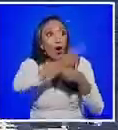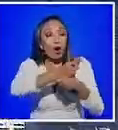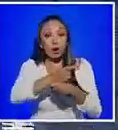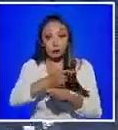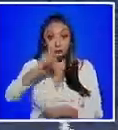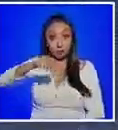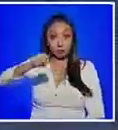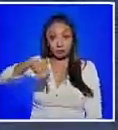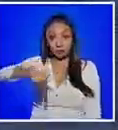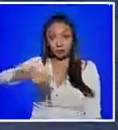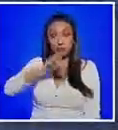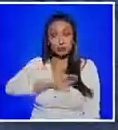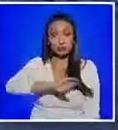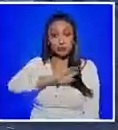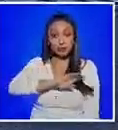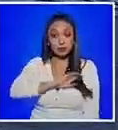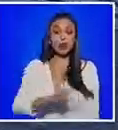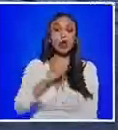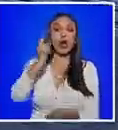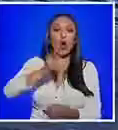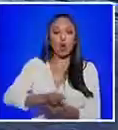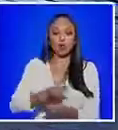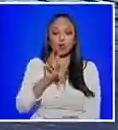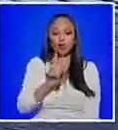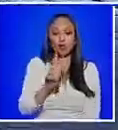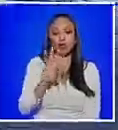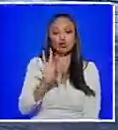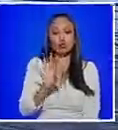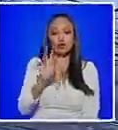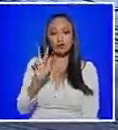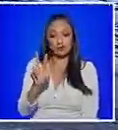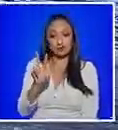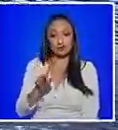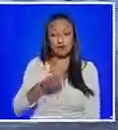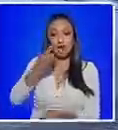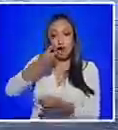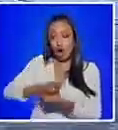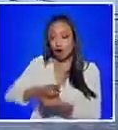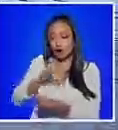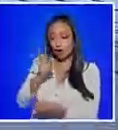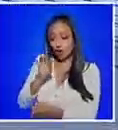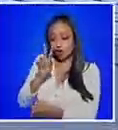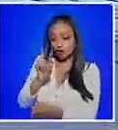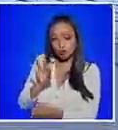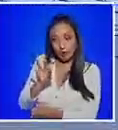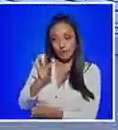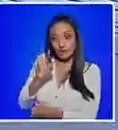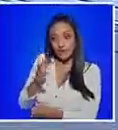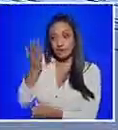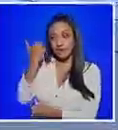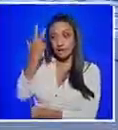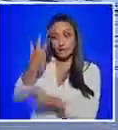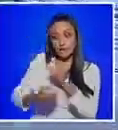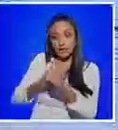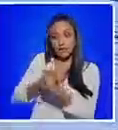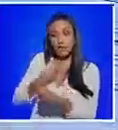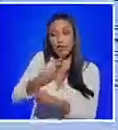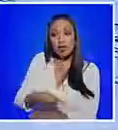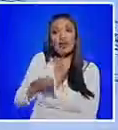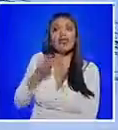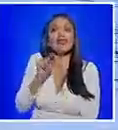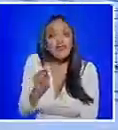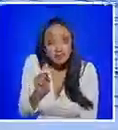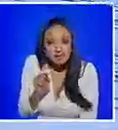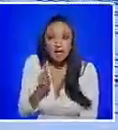aquí en la ciudad, que es la 293, para ser exactos, y que rige desde hace 3 años, donde se garantiza